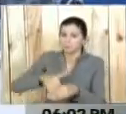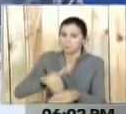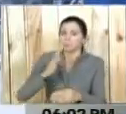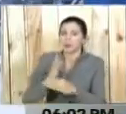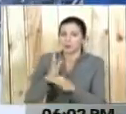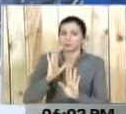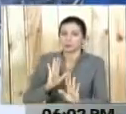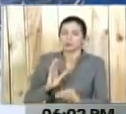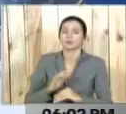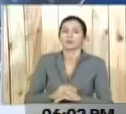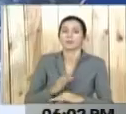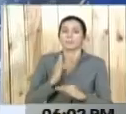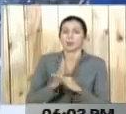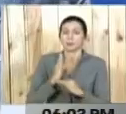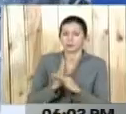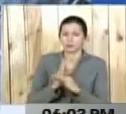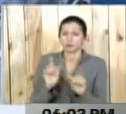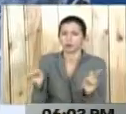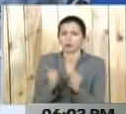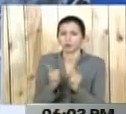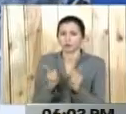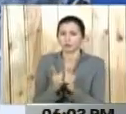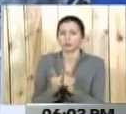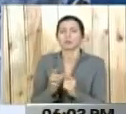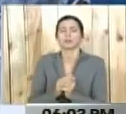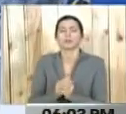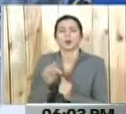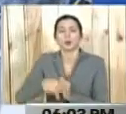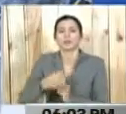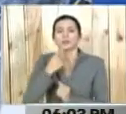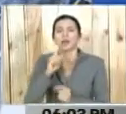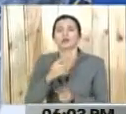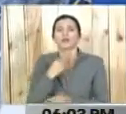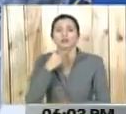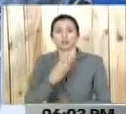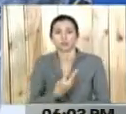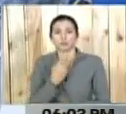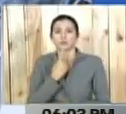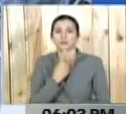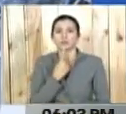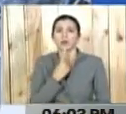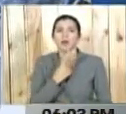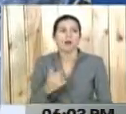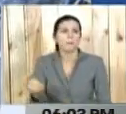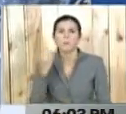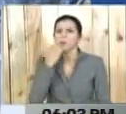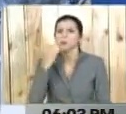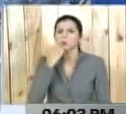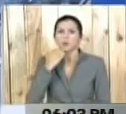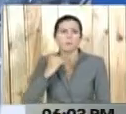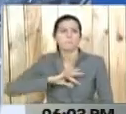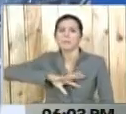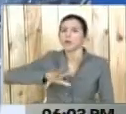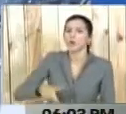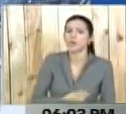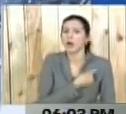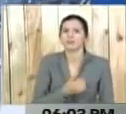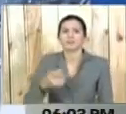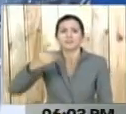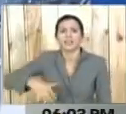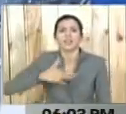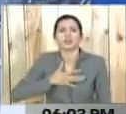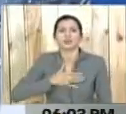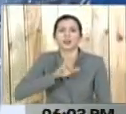lluvia rapidito. Es importante porque, fíjense, hoy decían algunos voceros, nos robaron el revocatorio. El gobierno nos robó el